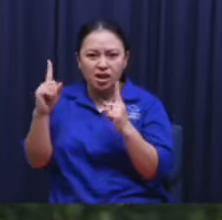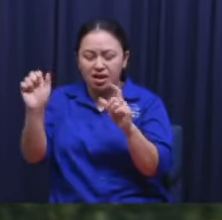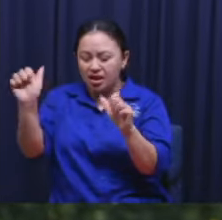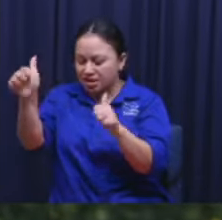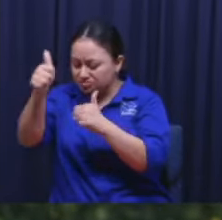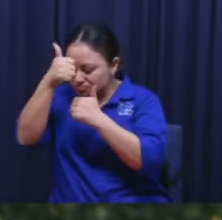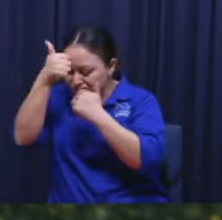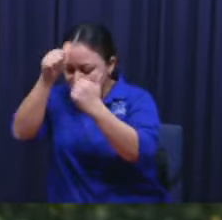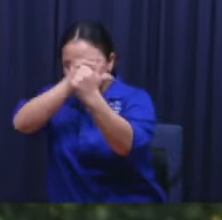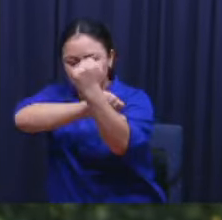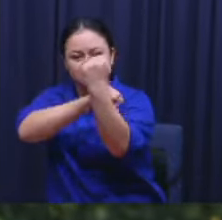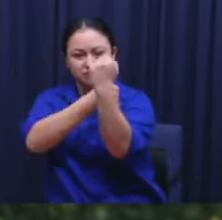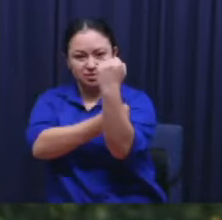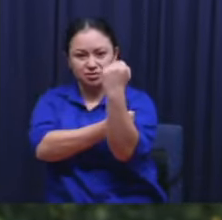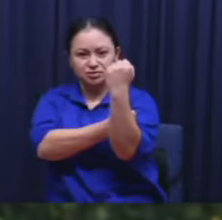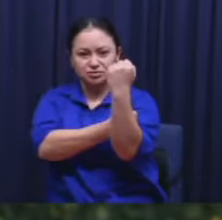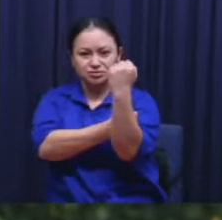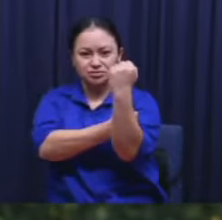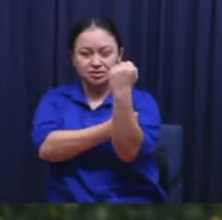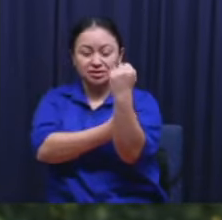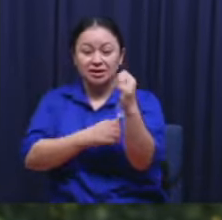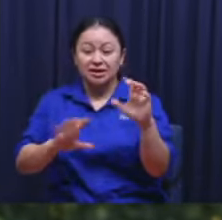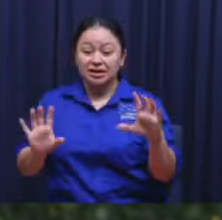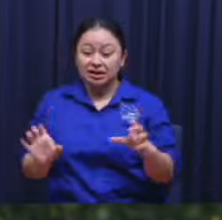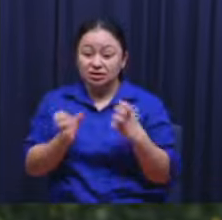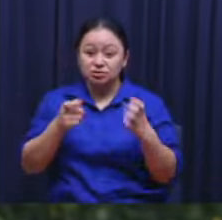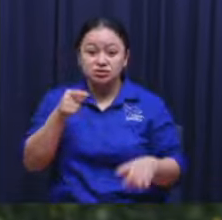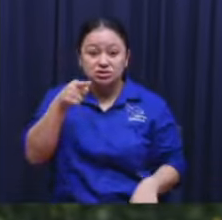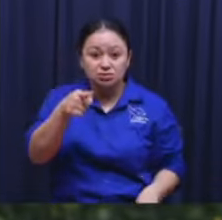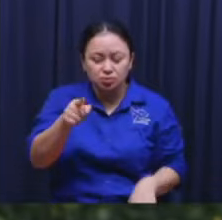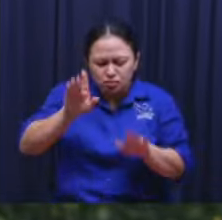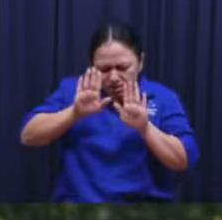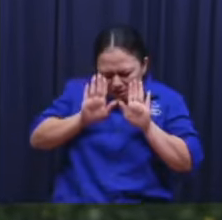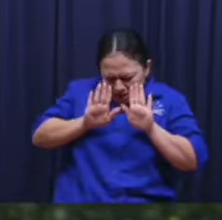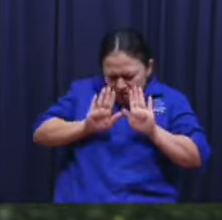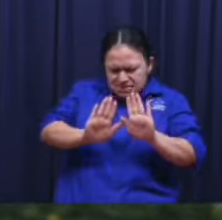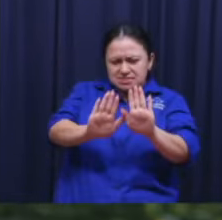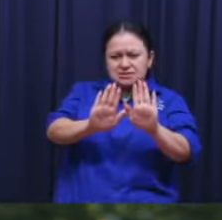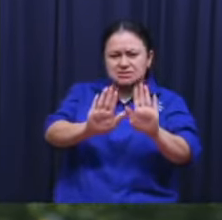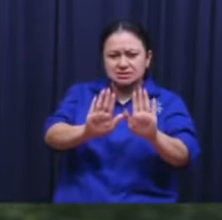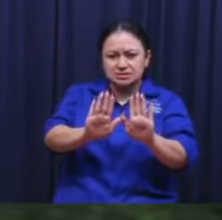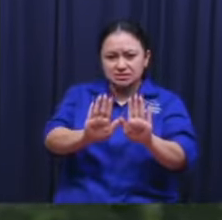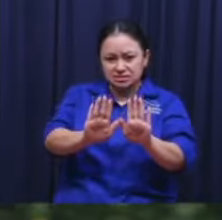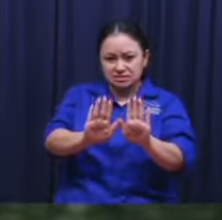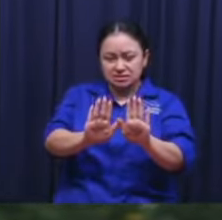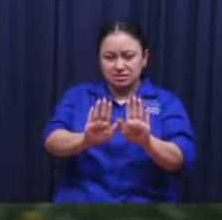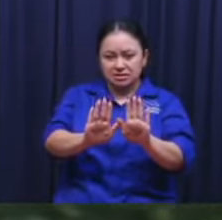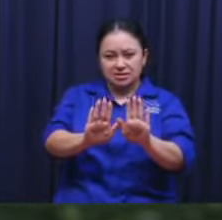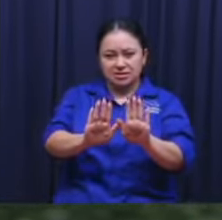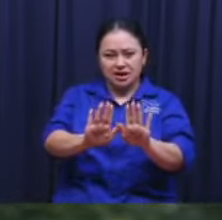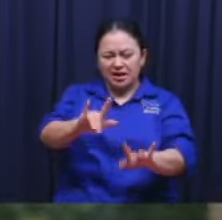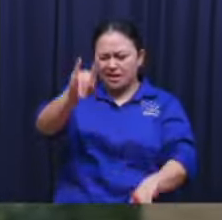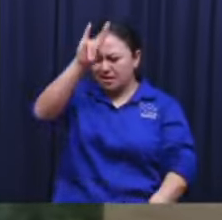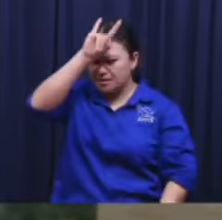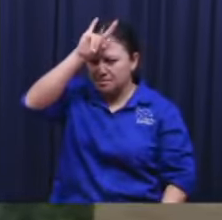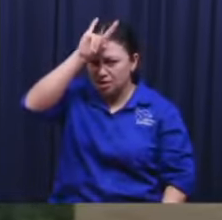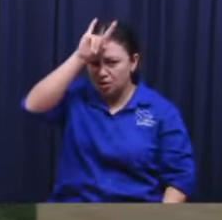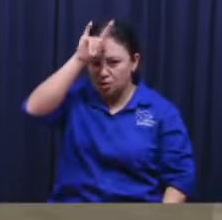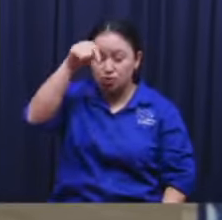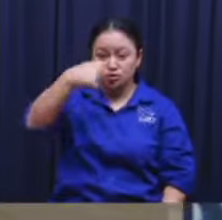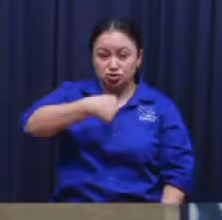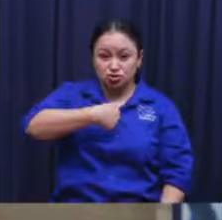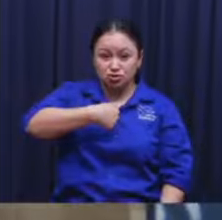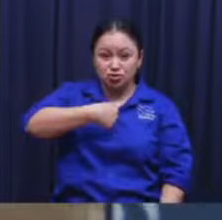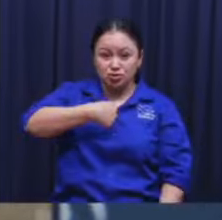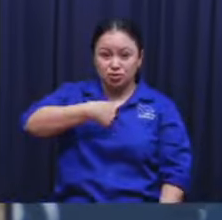resistes al diablo. ¿Te empieza a fastidiar? No, diablo, en nombre de Jesús, te resisto en el nombre de Jesús. Yo estoy sometido